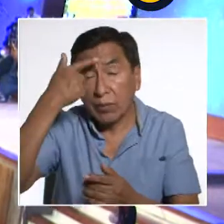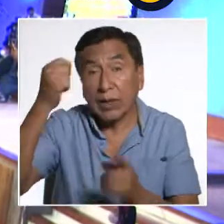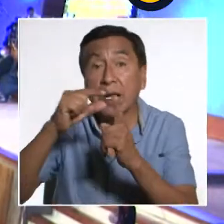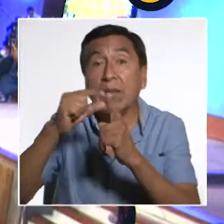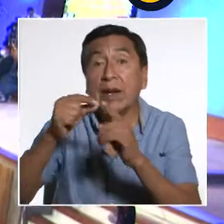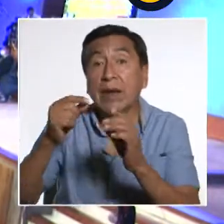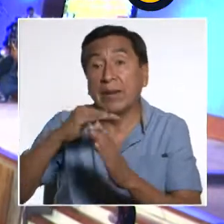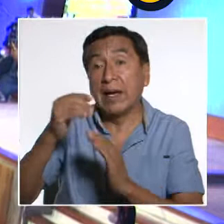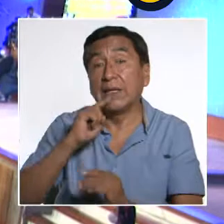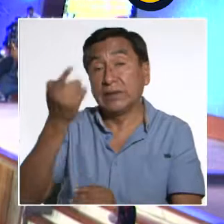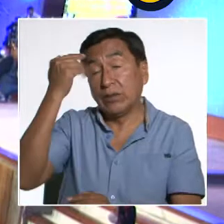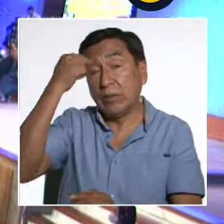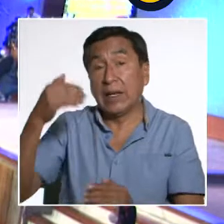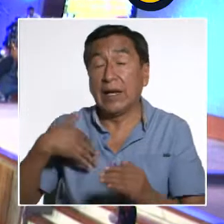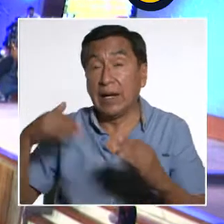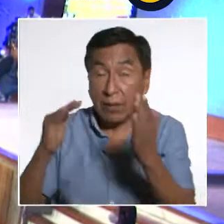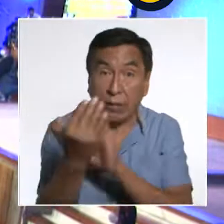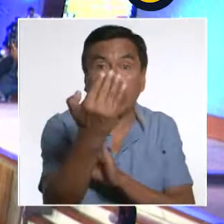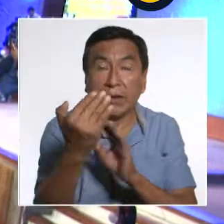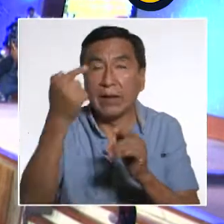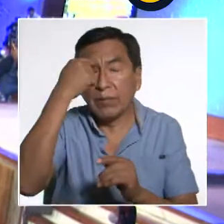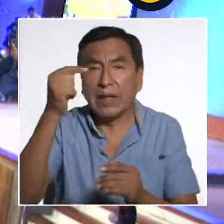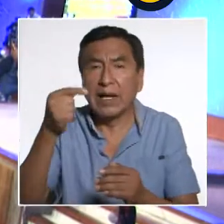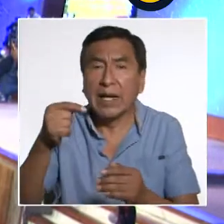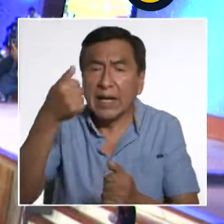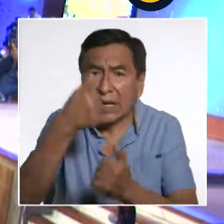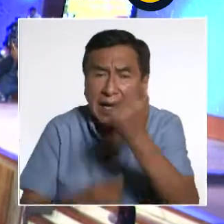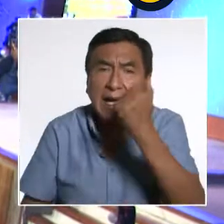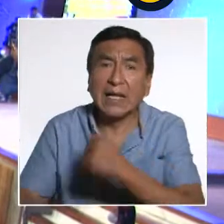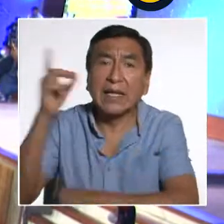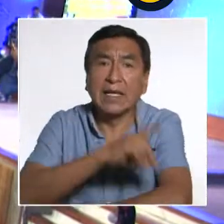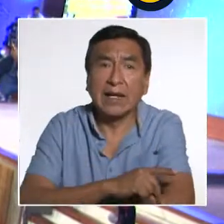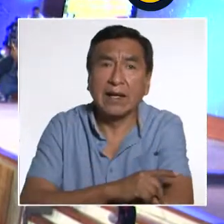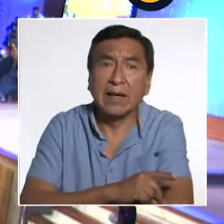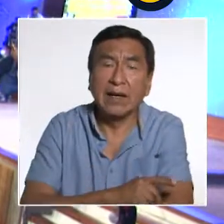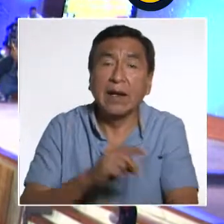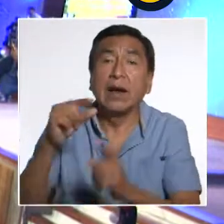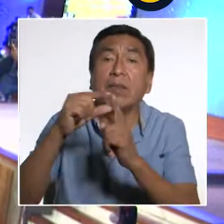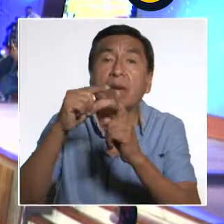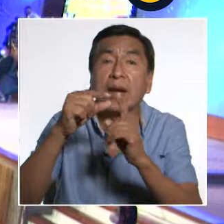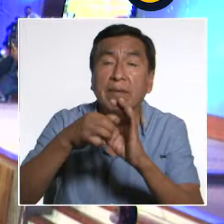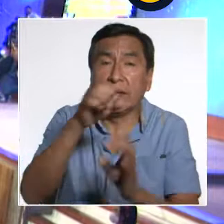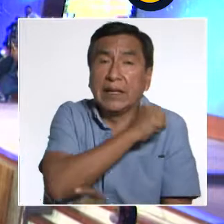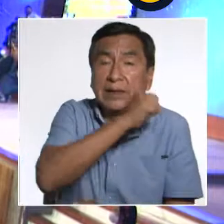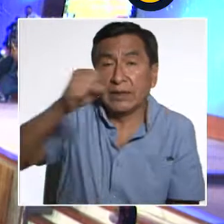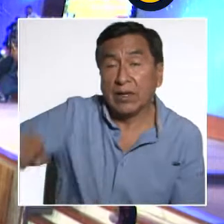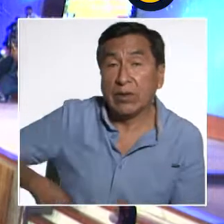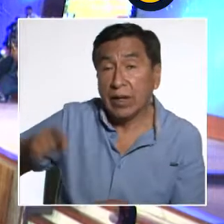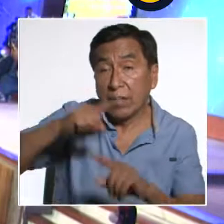sido para afrenta y escarnio cada día? Palabra del Señor.